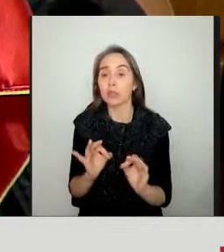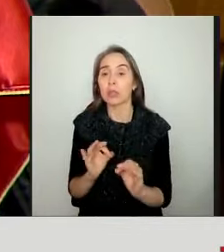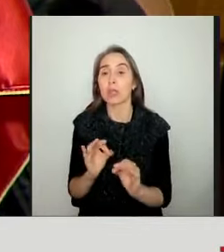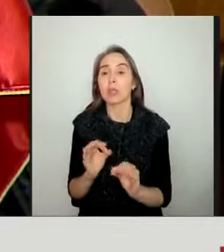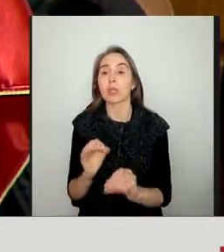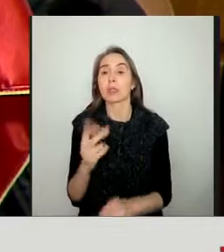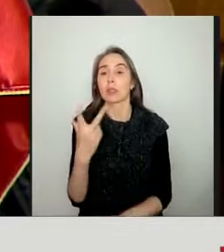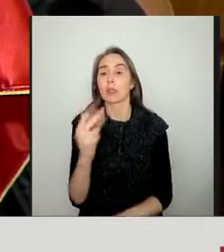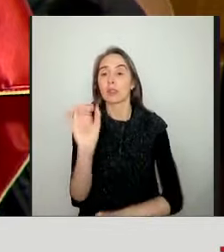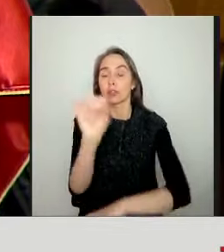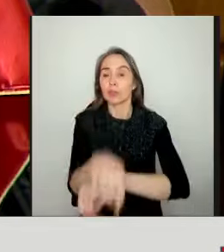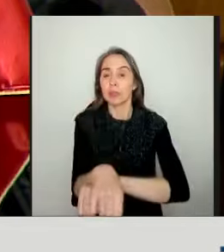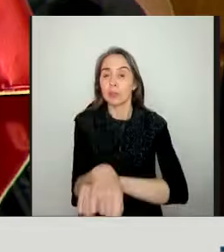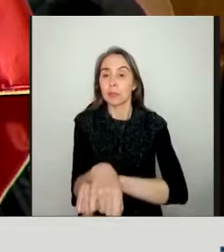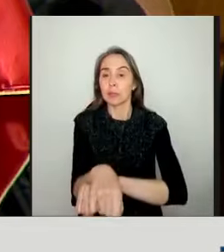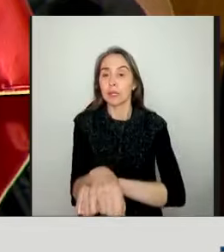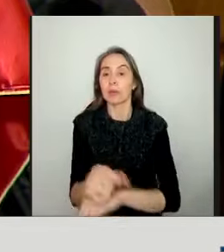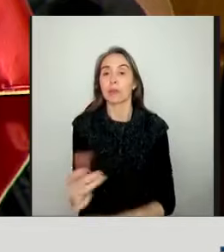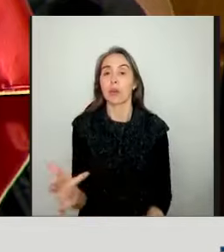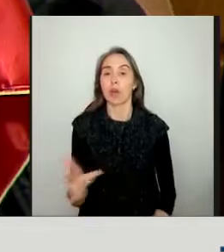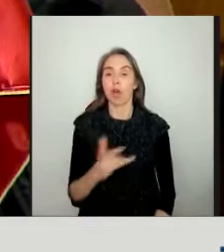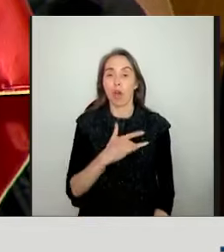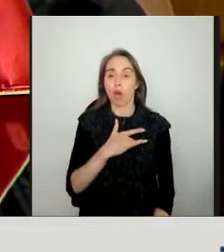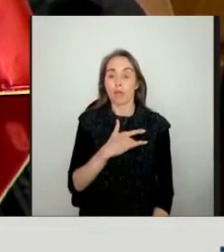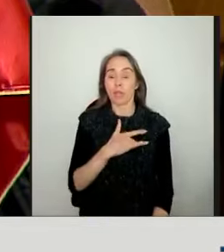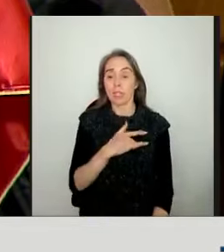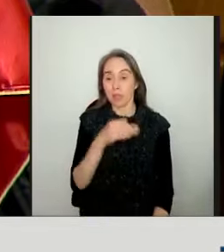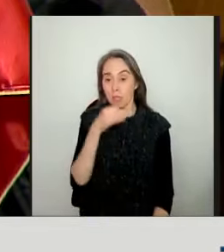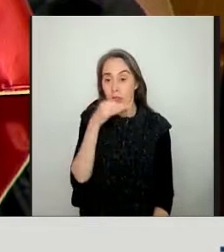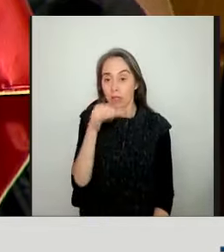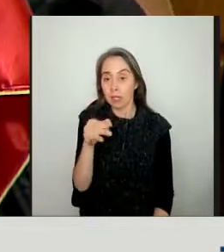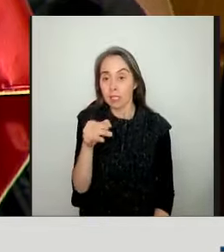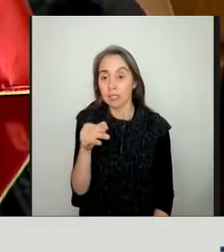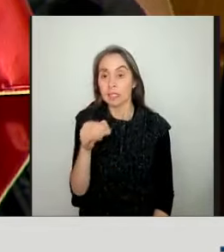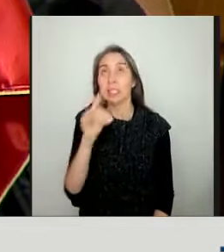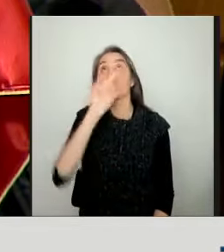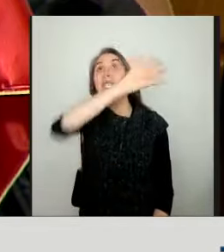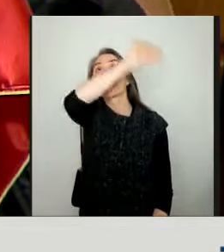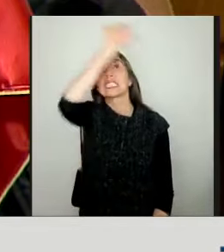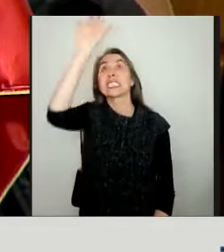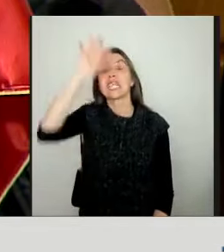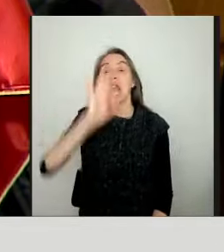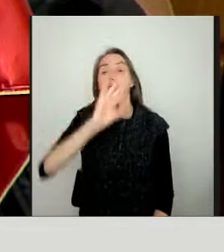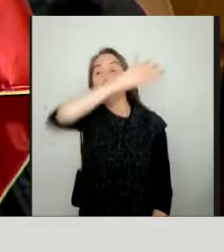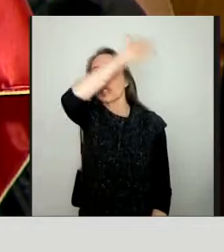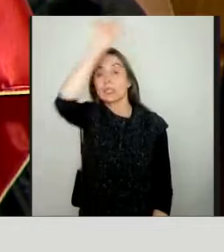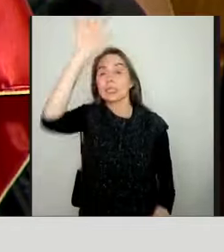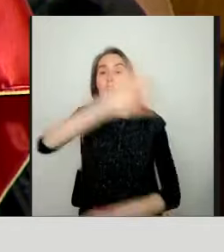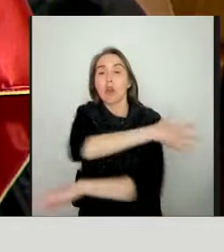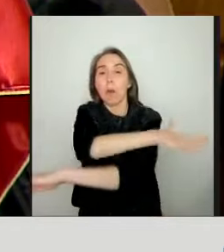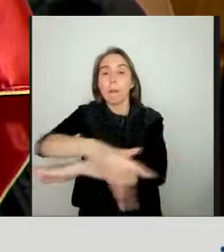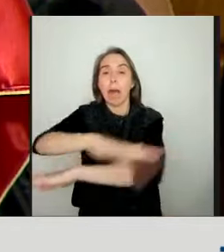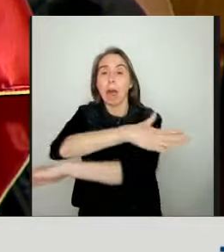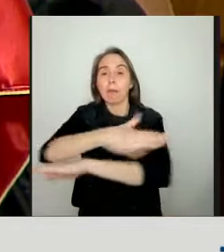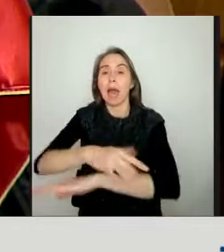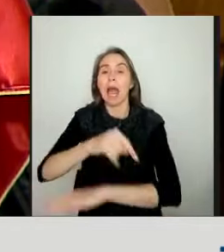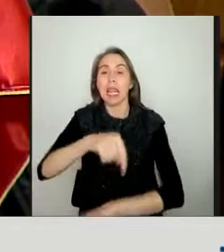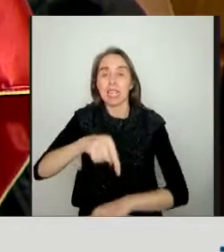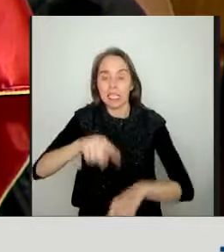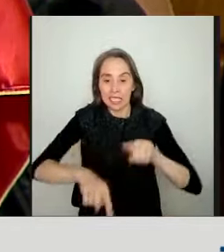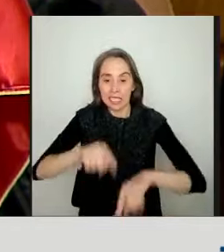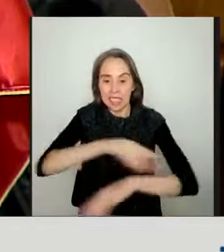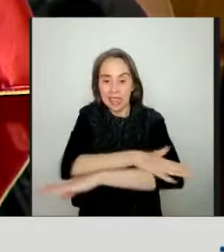es incluso ofensivo decir que el cielo es cielo y el mar es mar y que el suelo aquí es rojo y no es verde o sea decir las